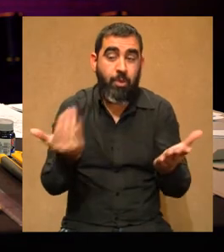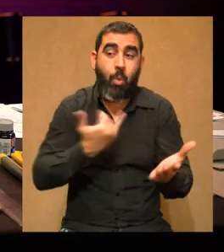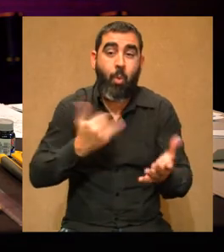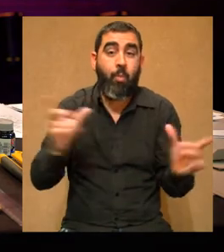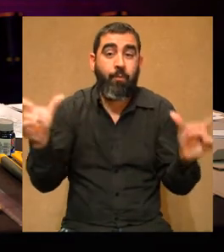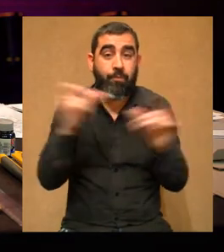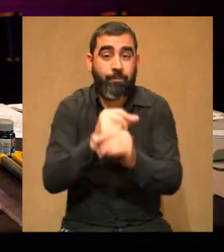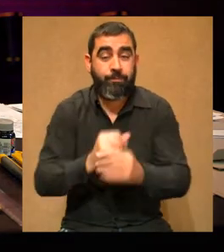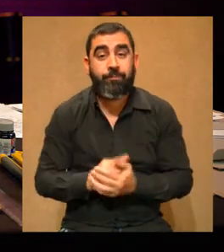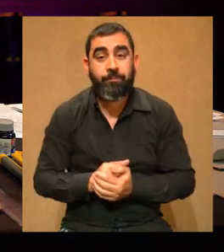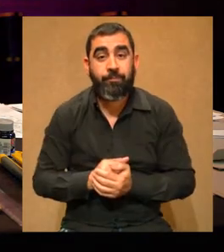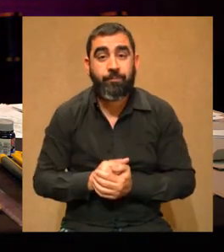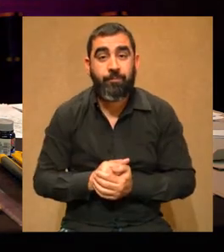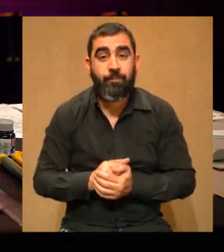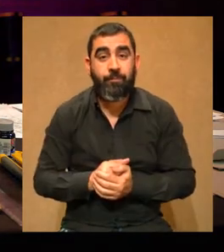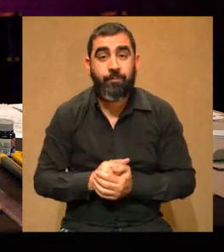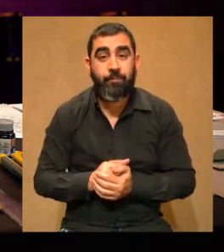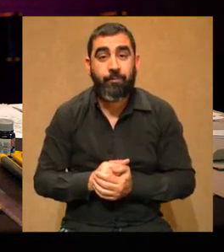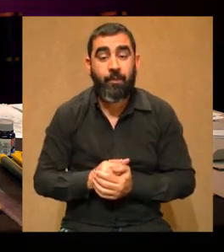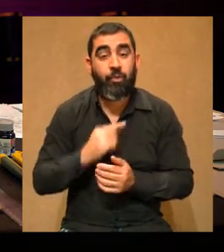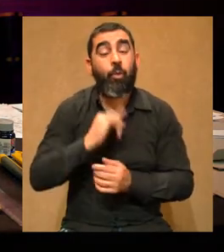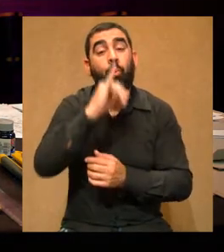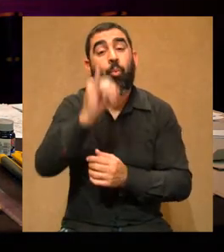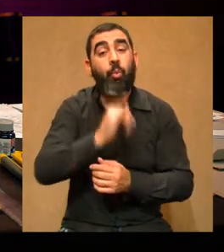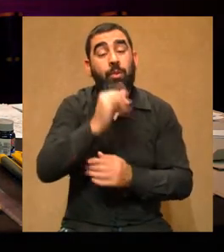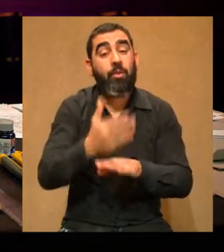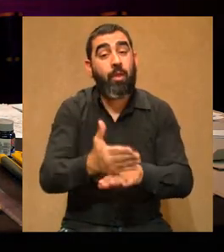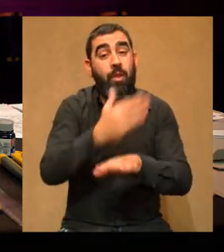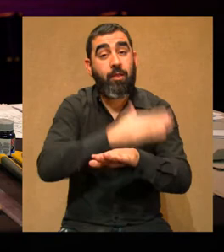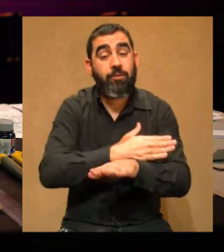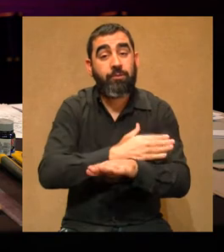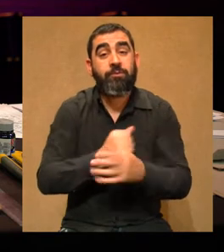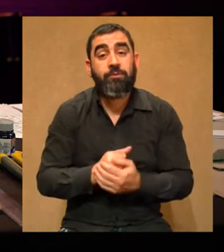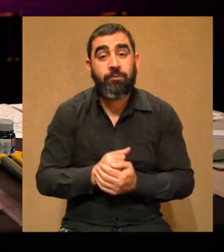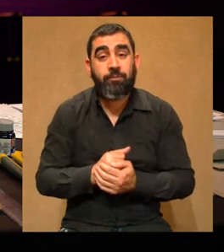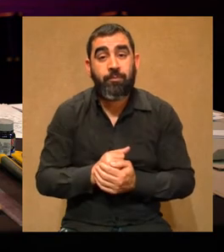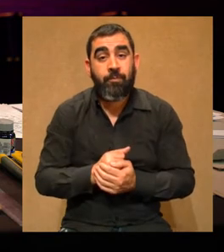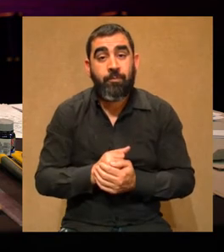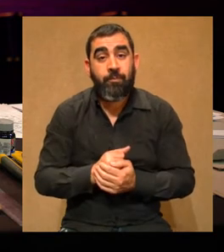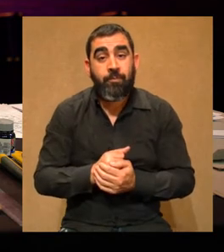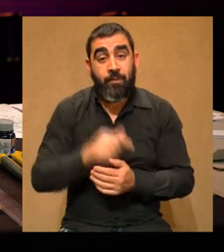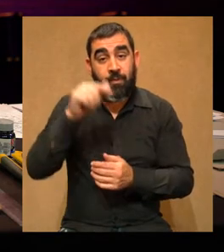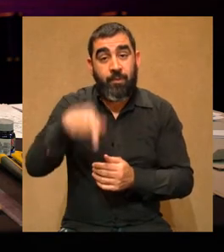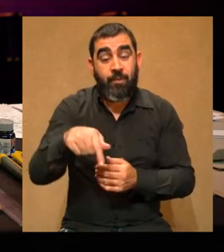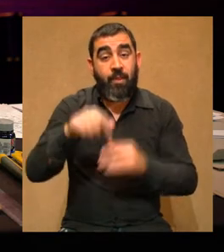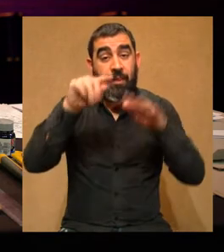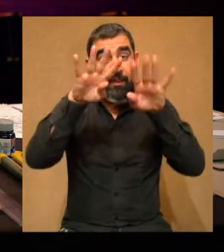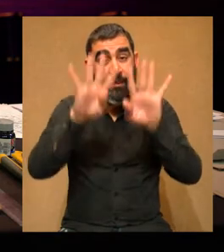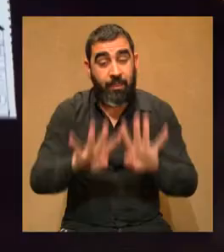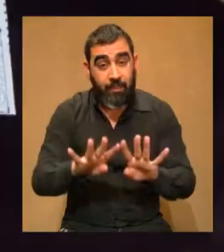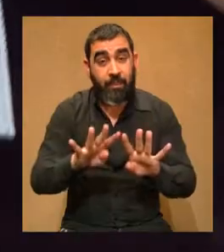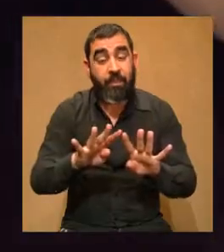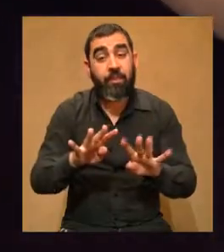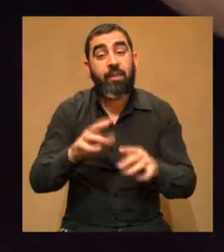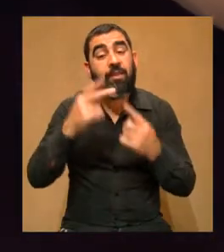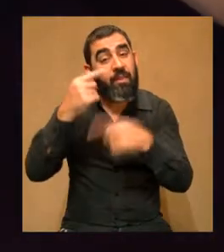quedan lo que te estaba contando paola es que estos son telones y